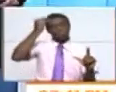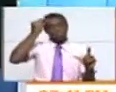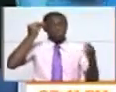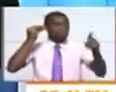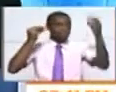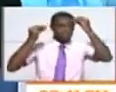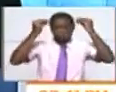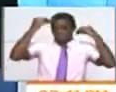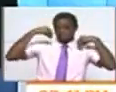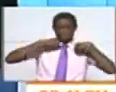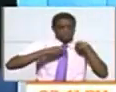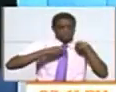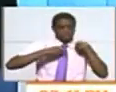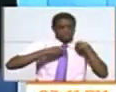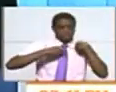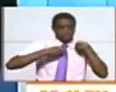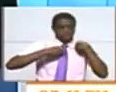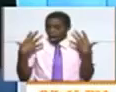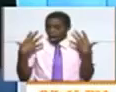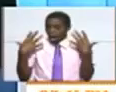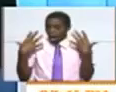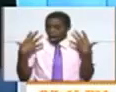por nuestras almas, por nuestra estabilidad.